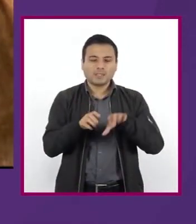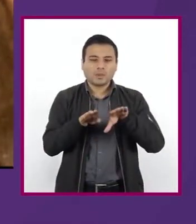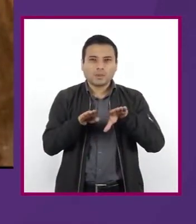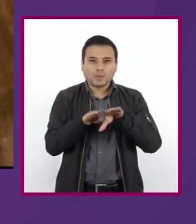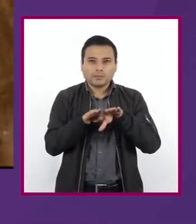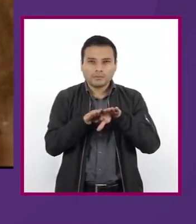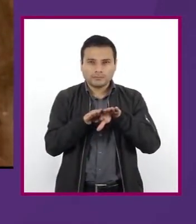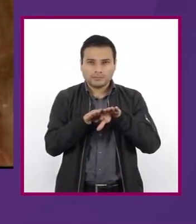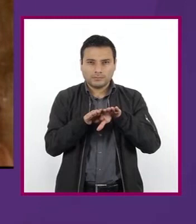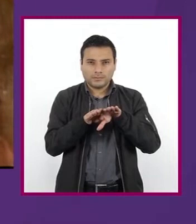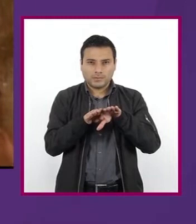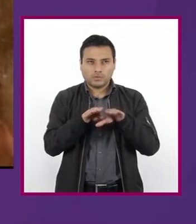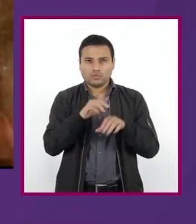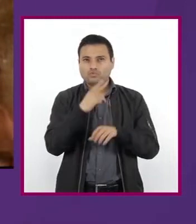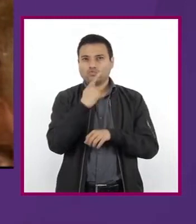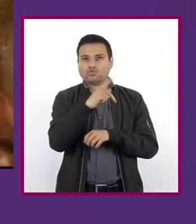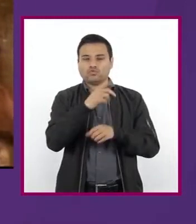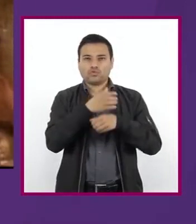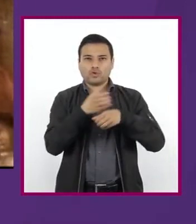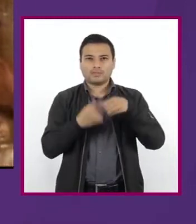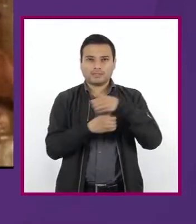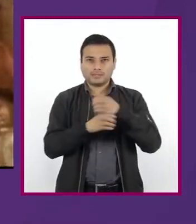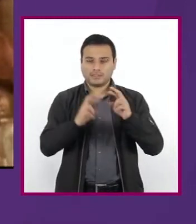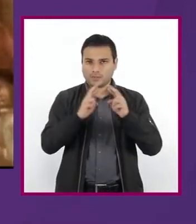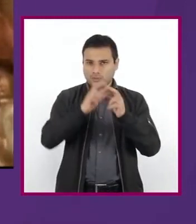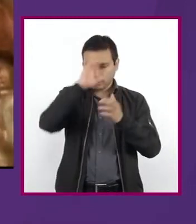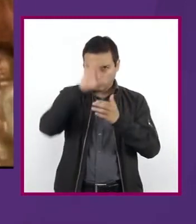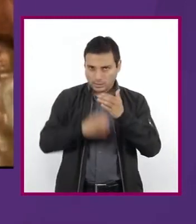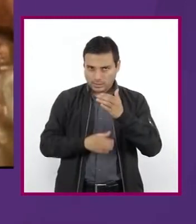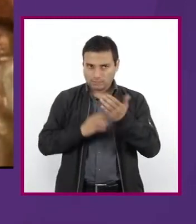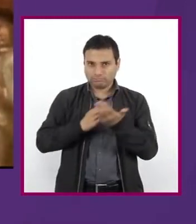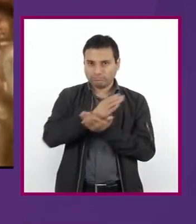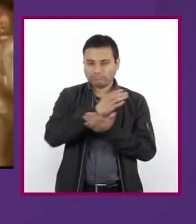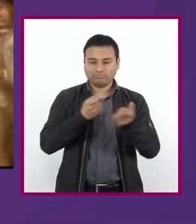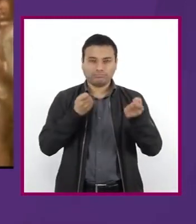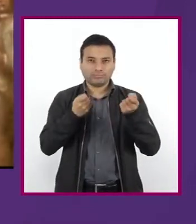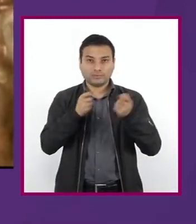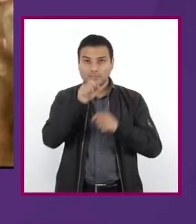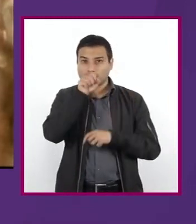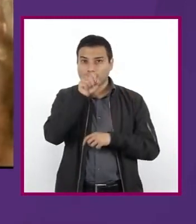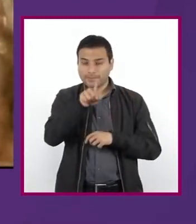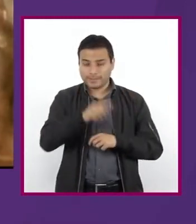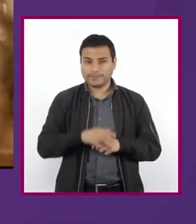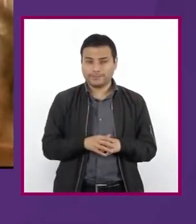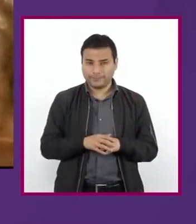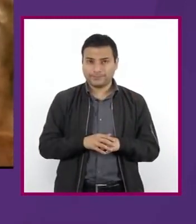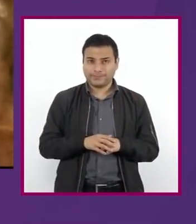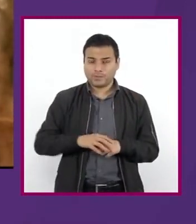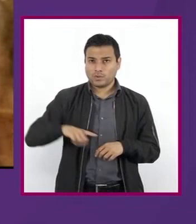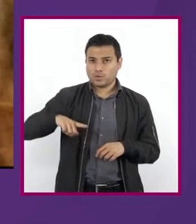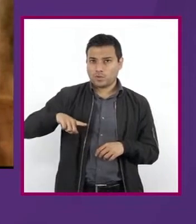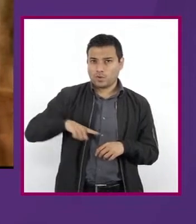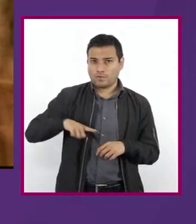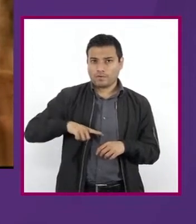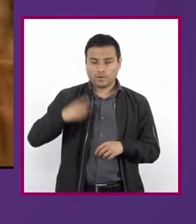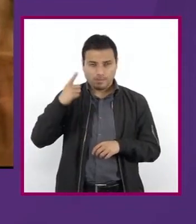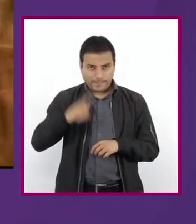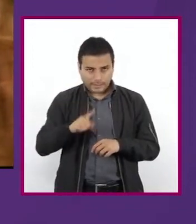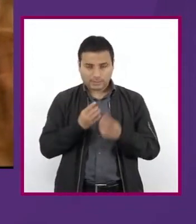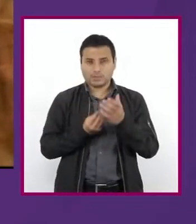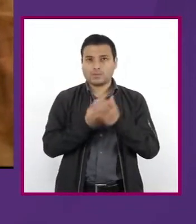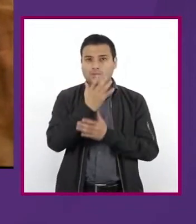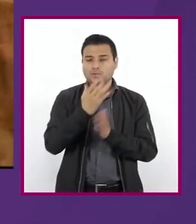y de los recursos de la Iglesia. Finalmente, en la parte económica, va a suponer la imposición de una gran cantidad de